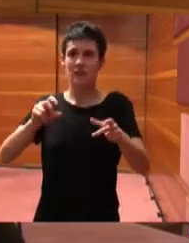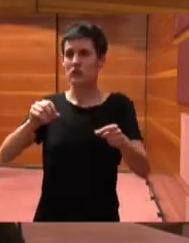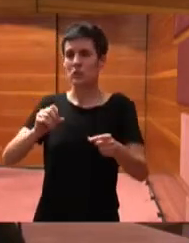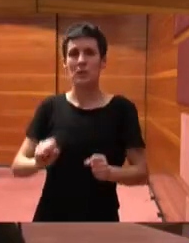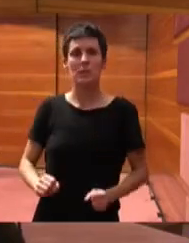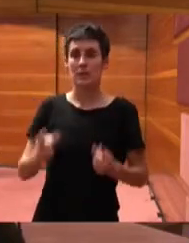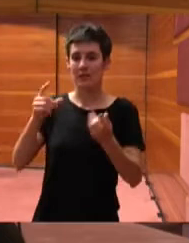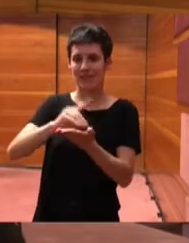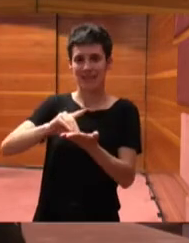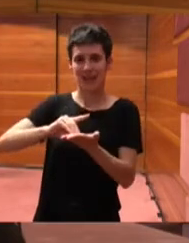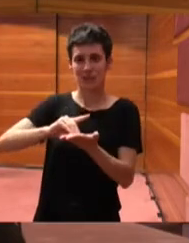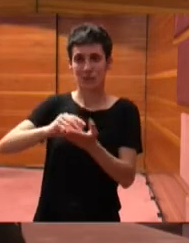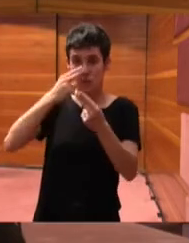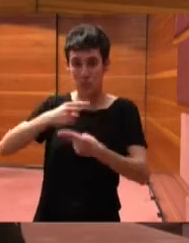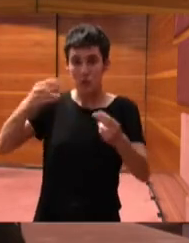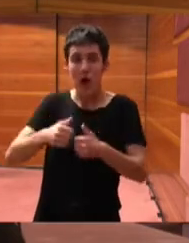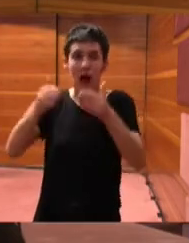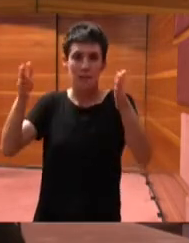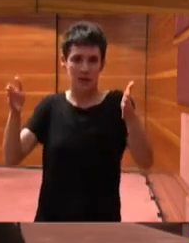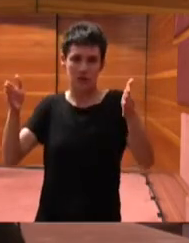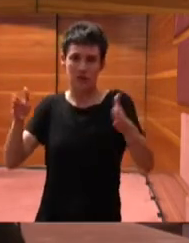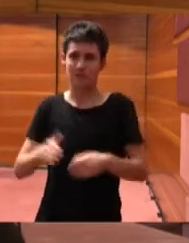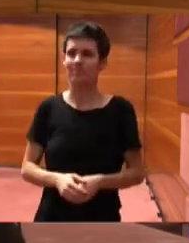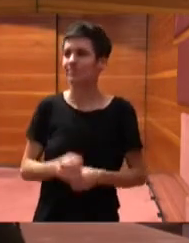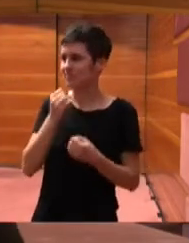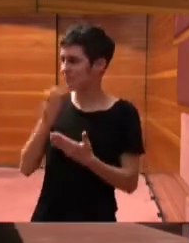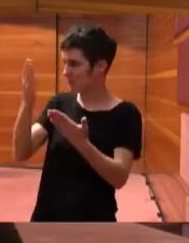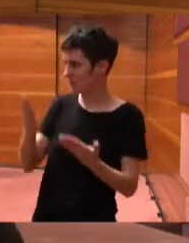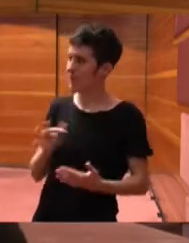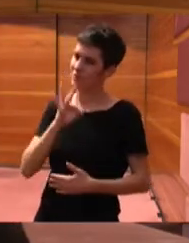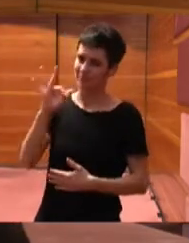públicos abiertos. Ongi etorria, Alberto, zure txanda.